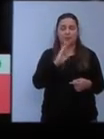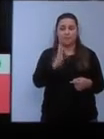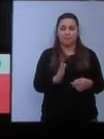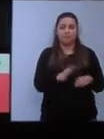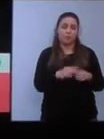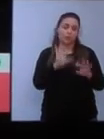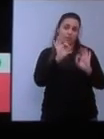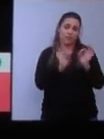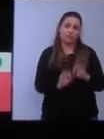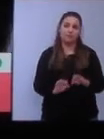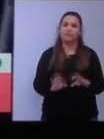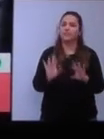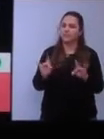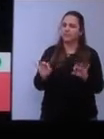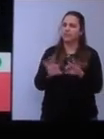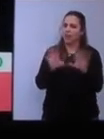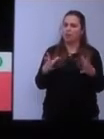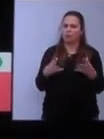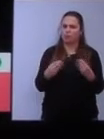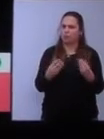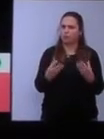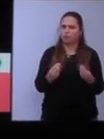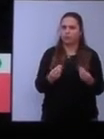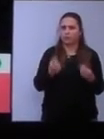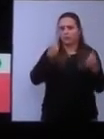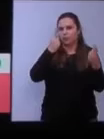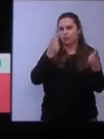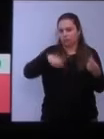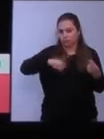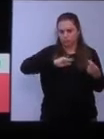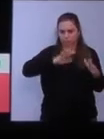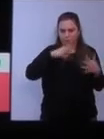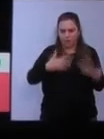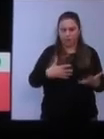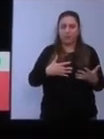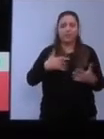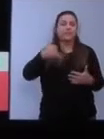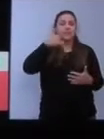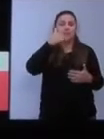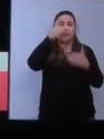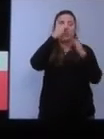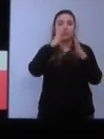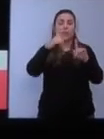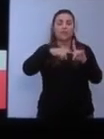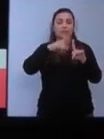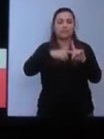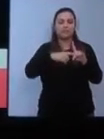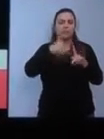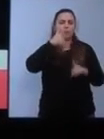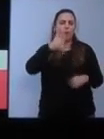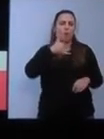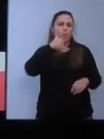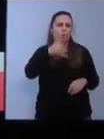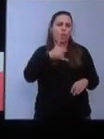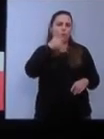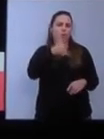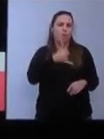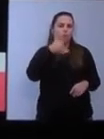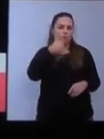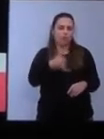falta de nieve. Sí, sí, por supuesto, muchísima. Date cuenta, nosotros el teléfono de atención al cliente no para de sonar